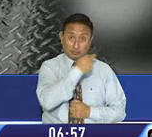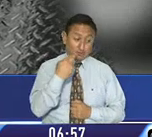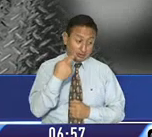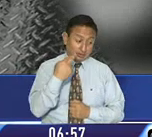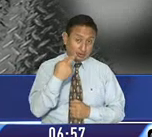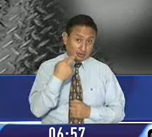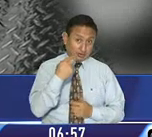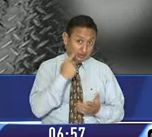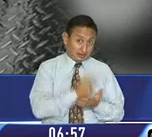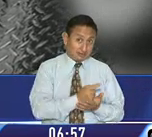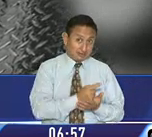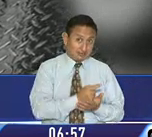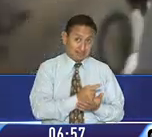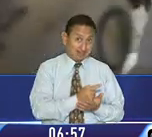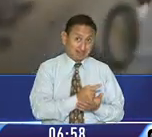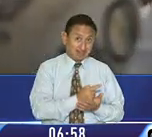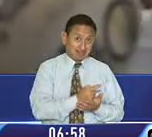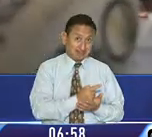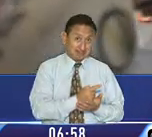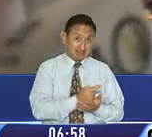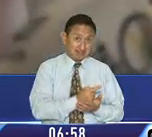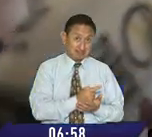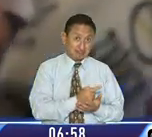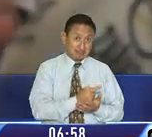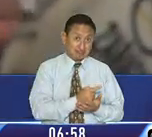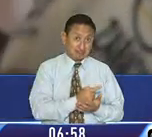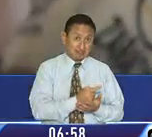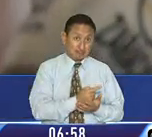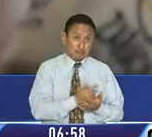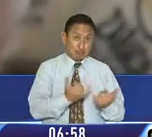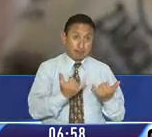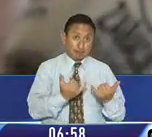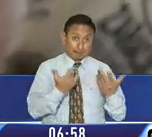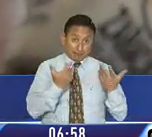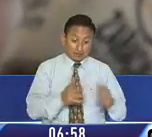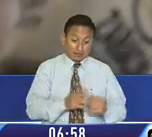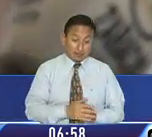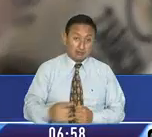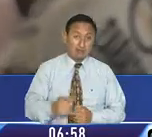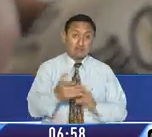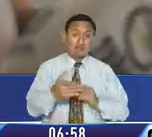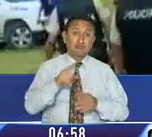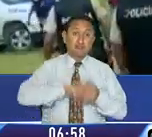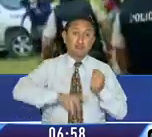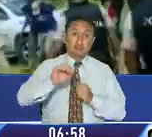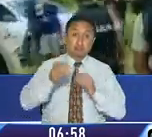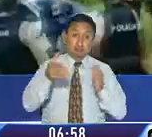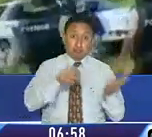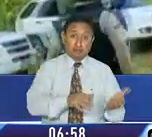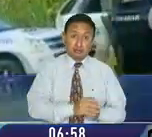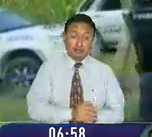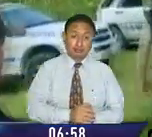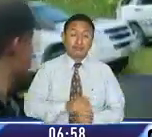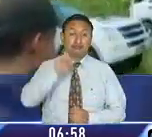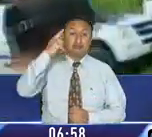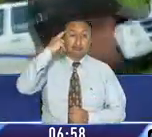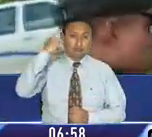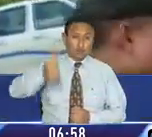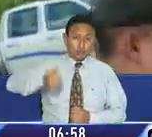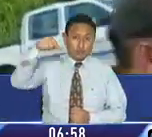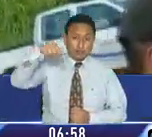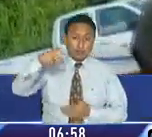es lo que menos se hace. Ahorita ya se dio que ya está fallecido mi hermano. El gobierno ofrece una recompensa de